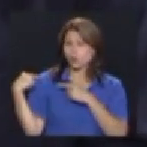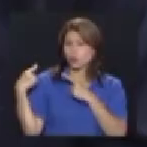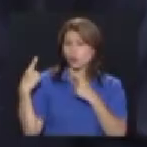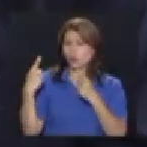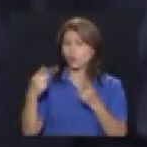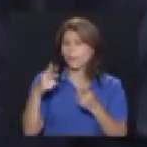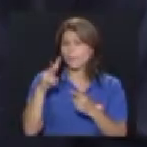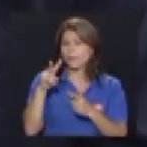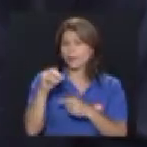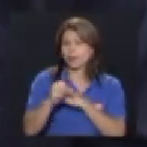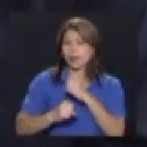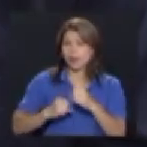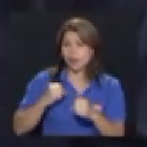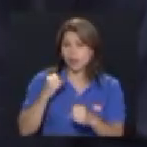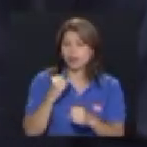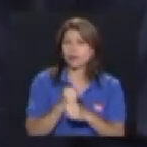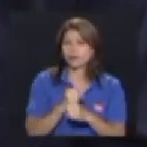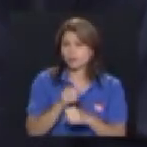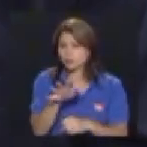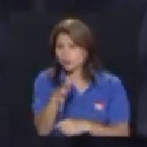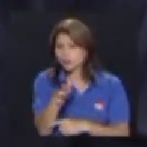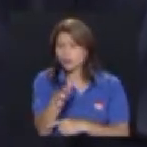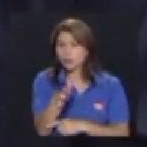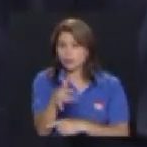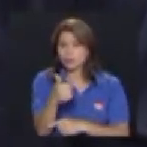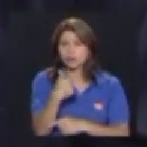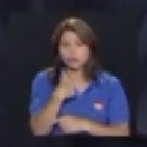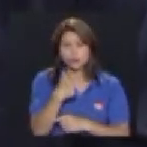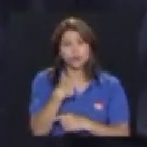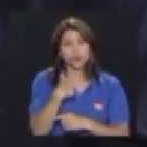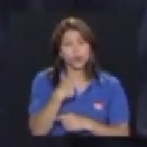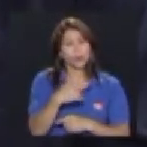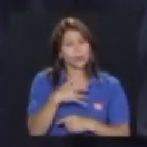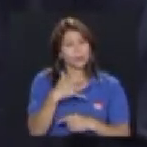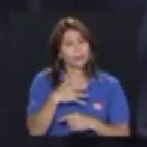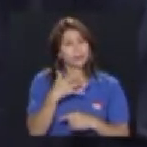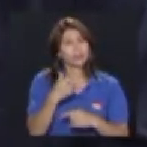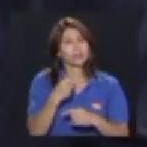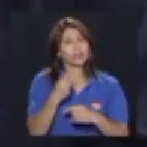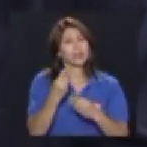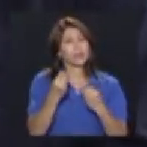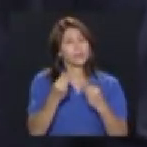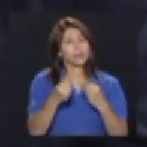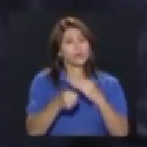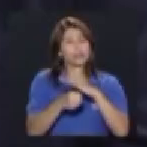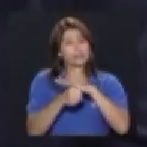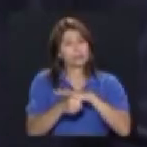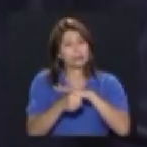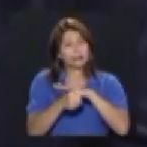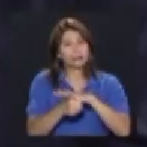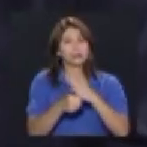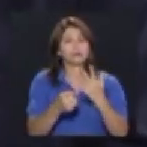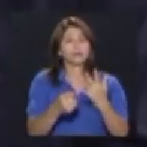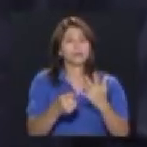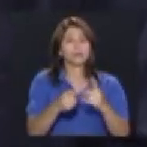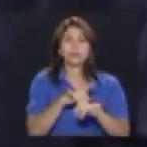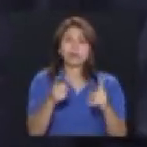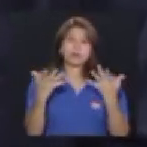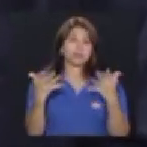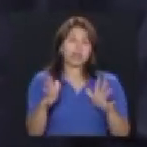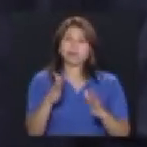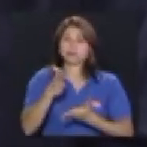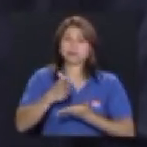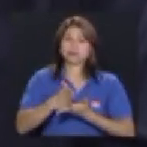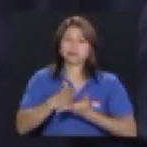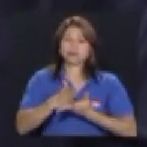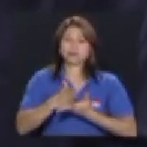ahí estuve siendo triturado por esa maquinaria. Y ahora, pensionado,